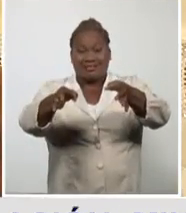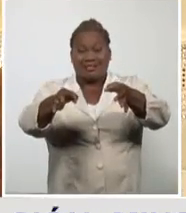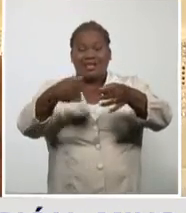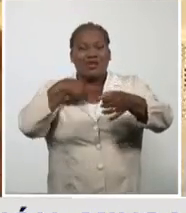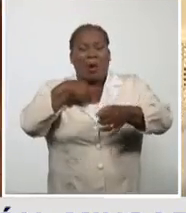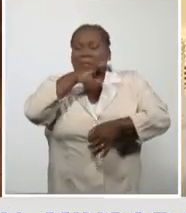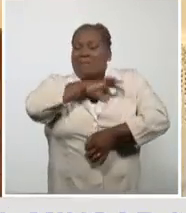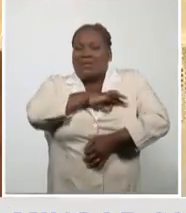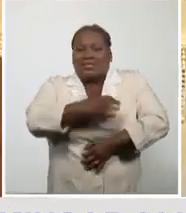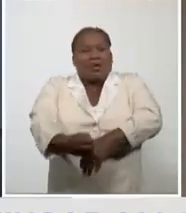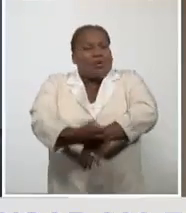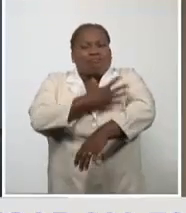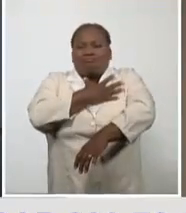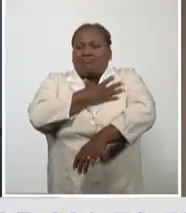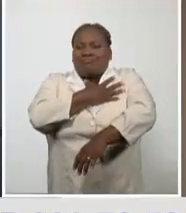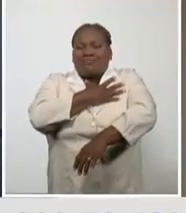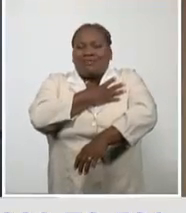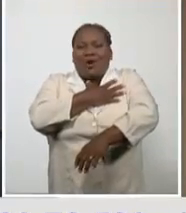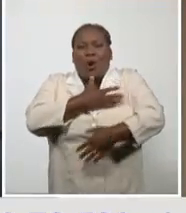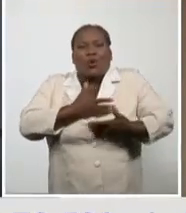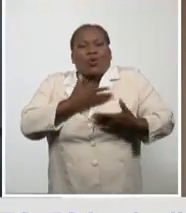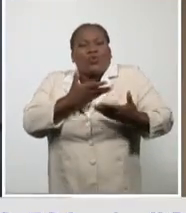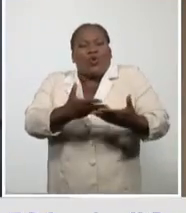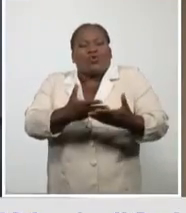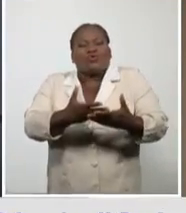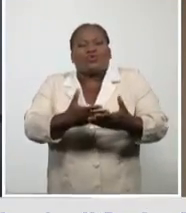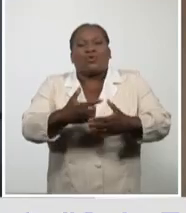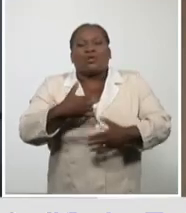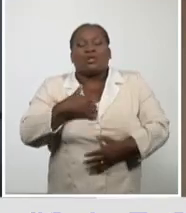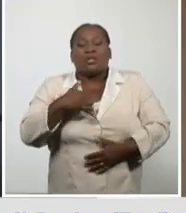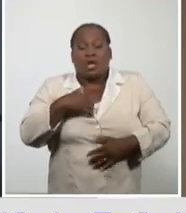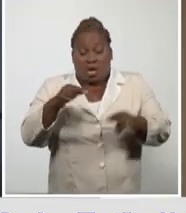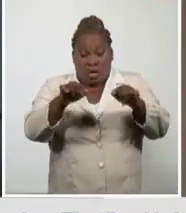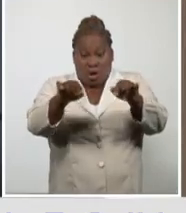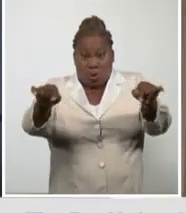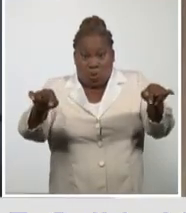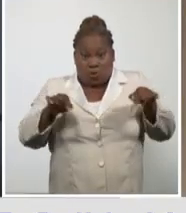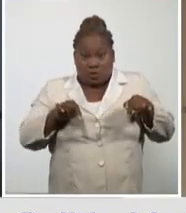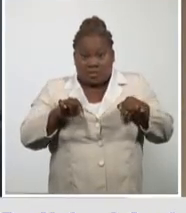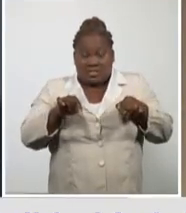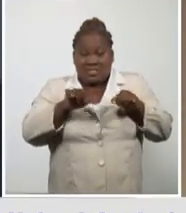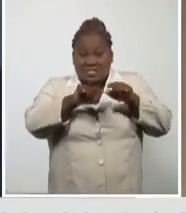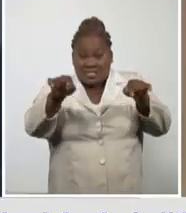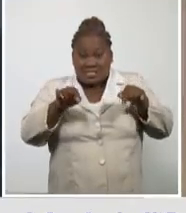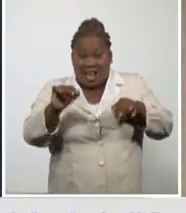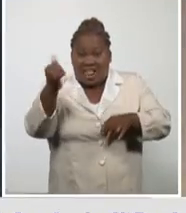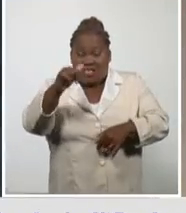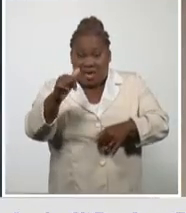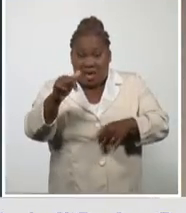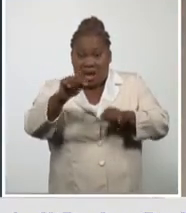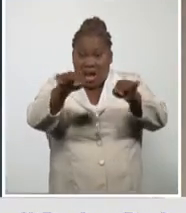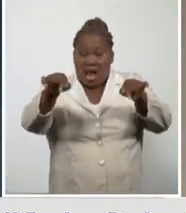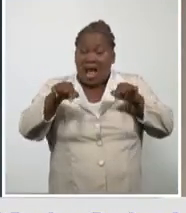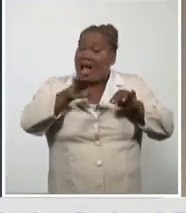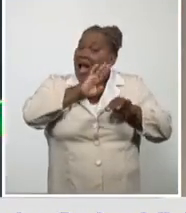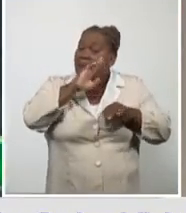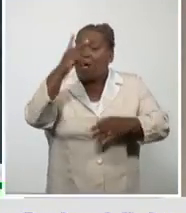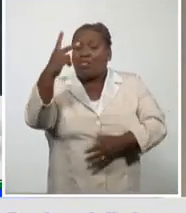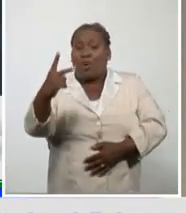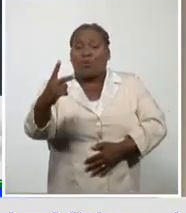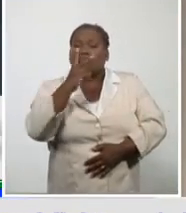orgulloso y agradecido de todo. Estábamos ahí en el cubículo, o sea, en la sala 10, estábamos dos y la atención